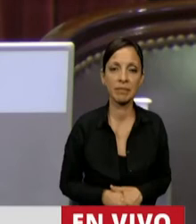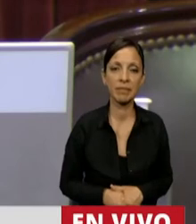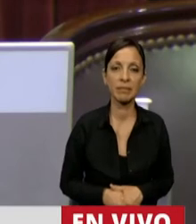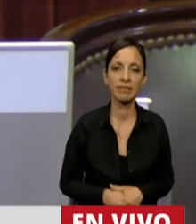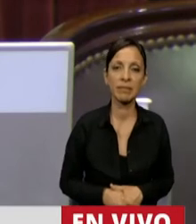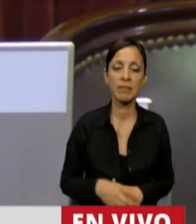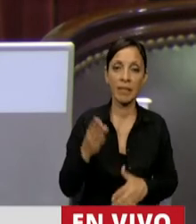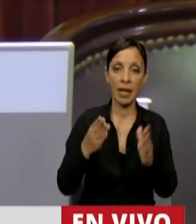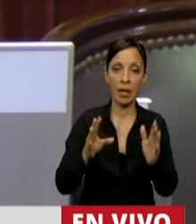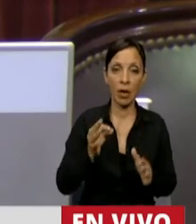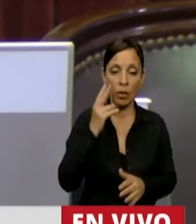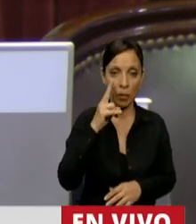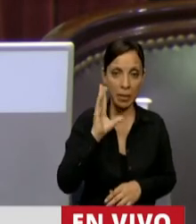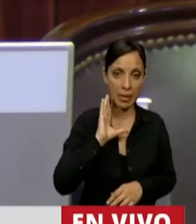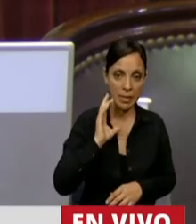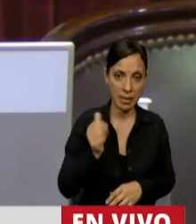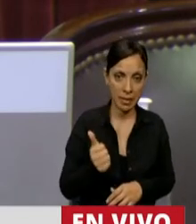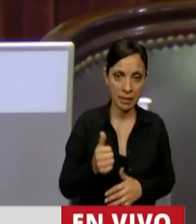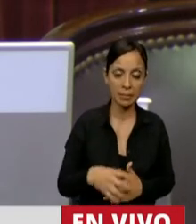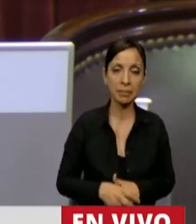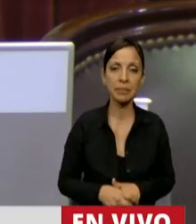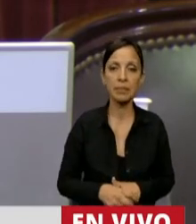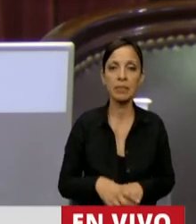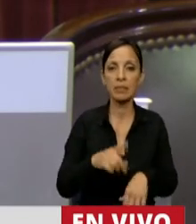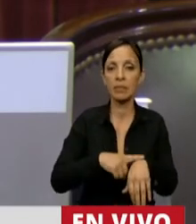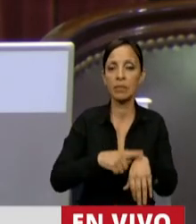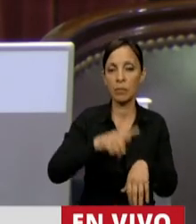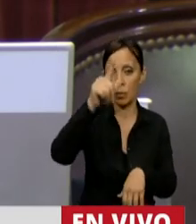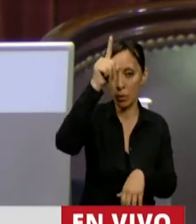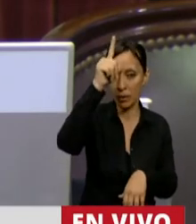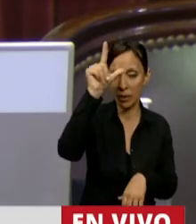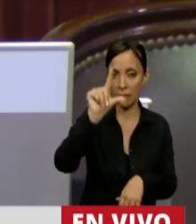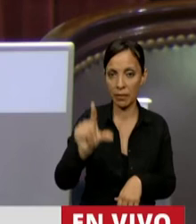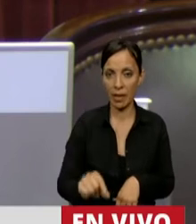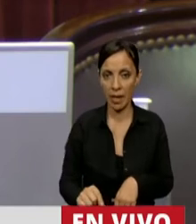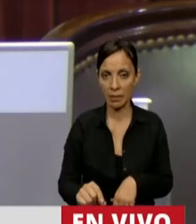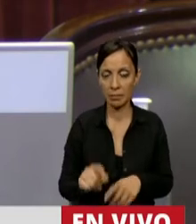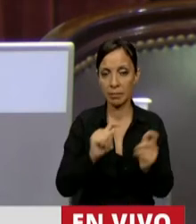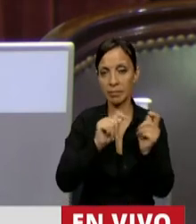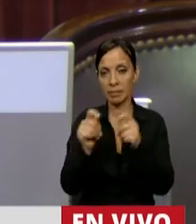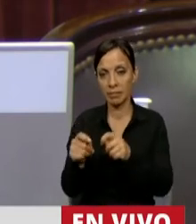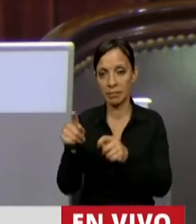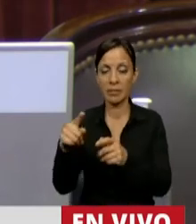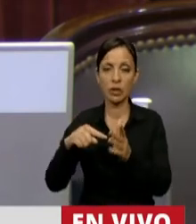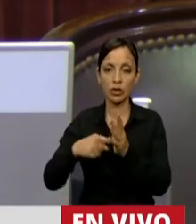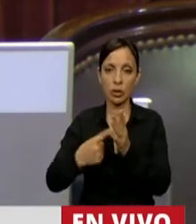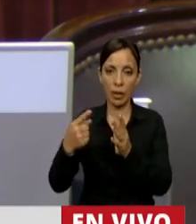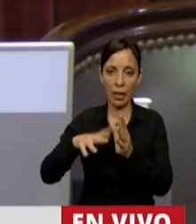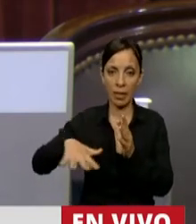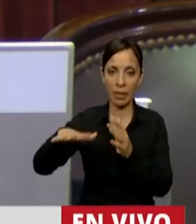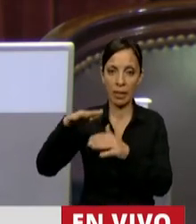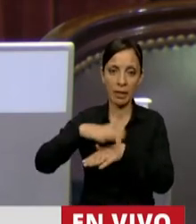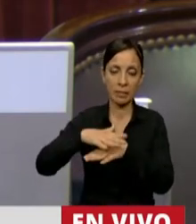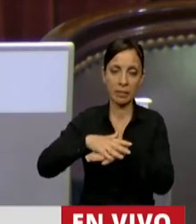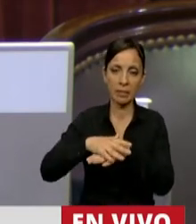En el 2016, cuando se transfirió la Policía Federal a la Ciudad de Buenos Aires, se hizo como corresponde y